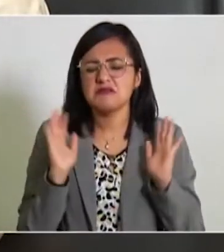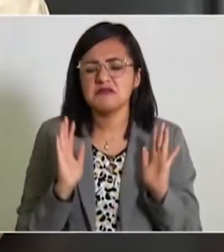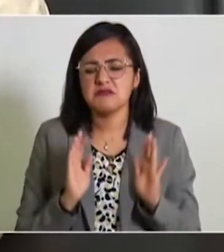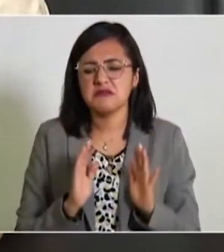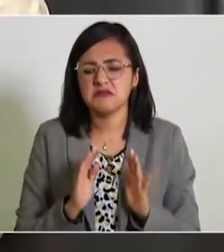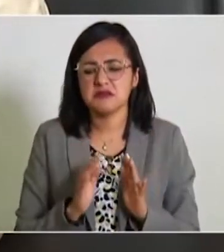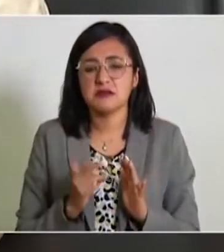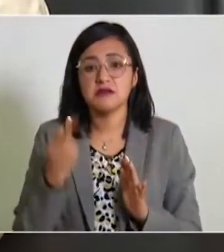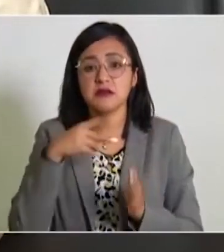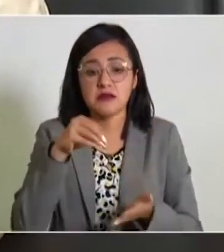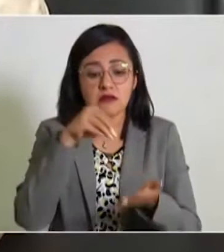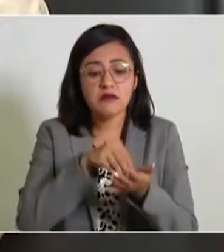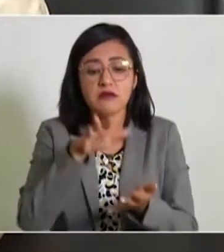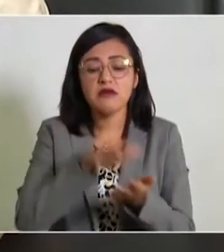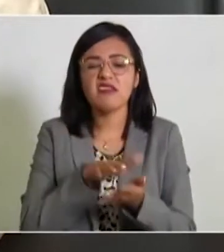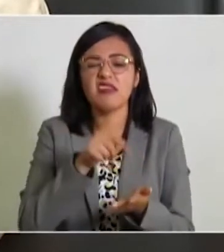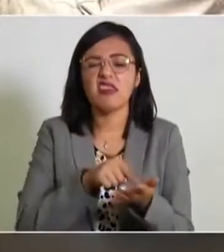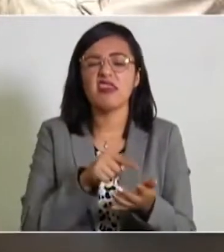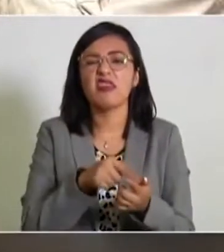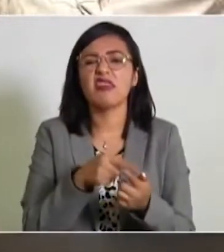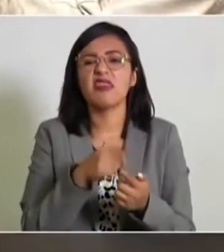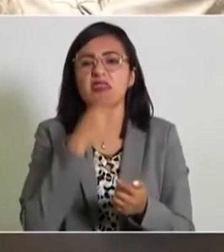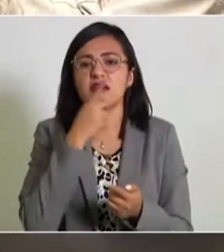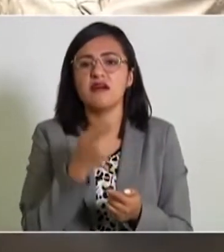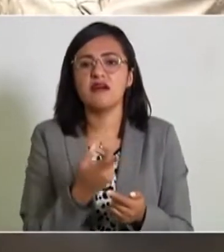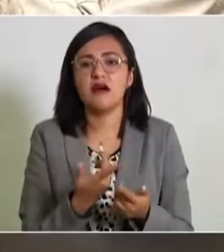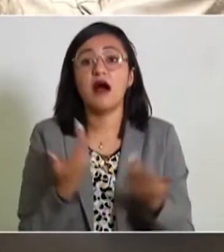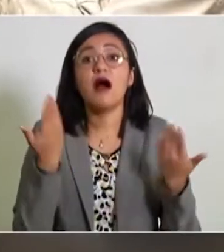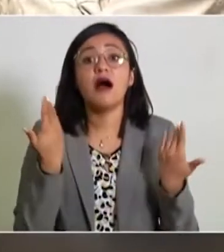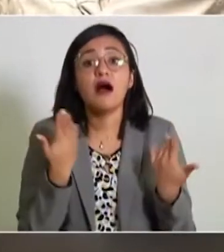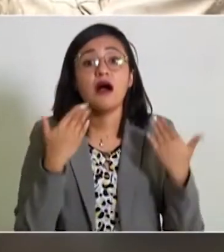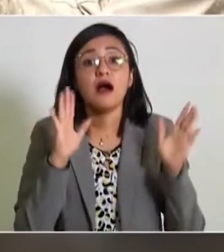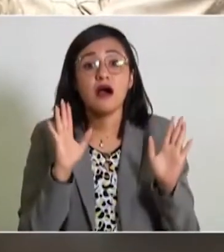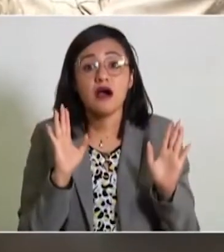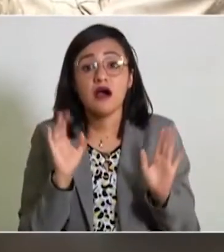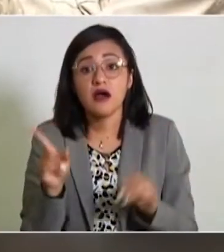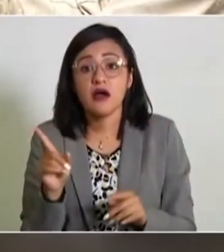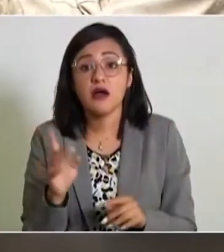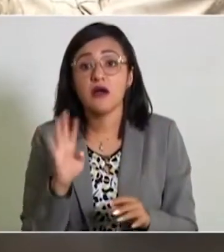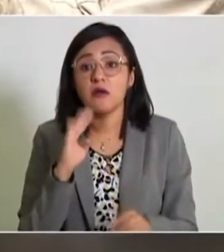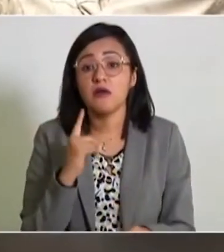pero su contenido establece la supuesta voluntad